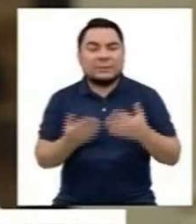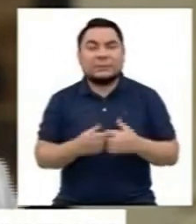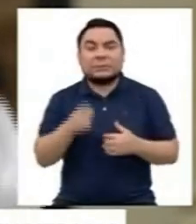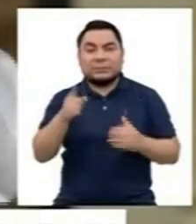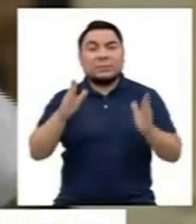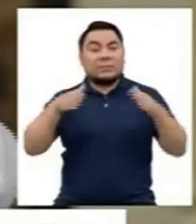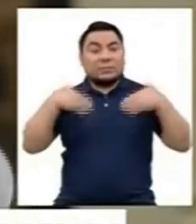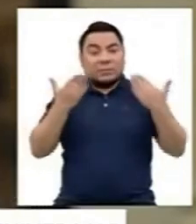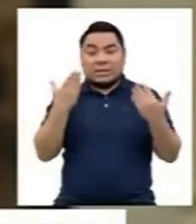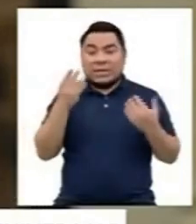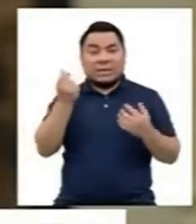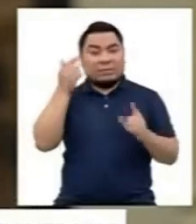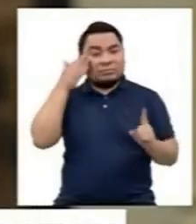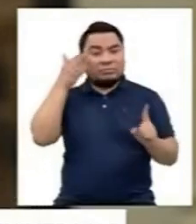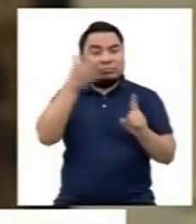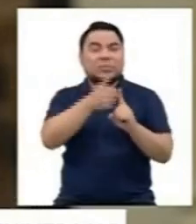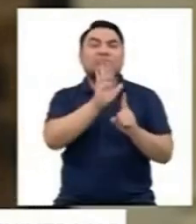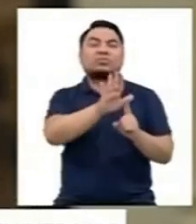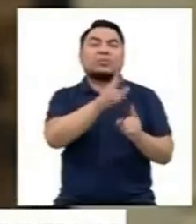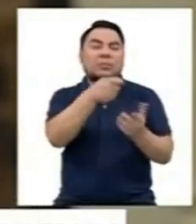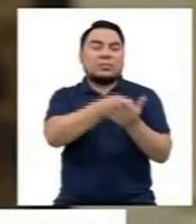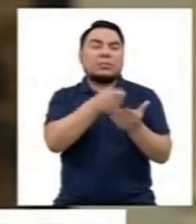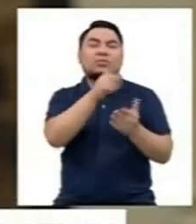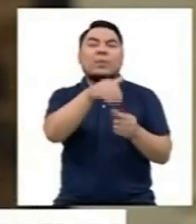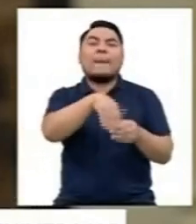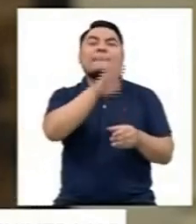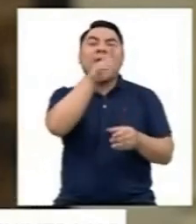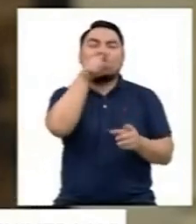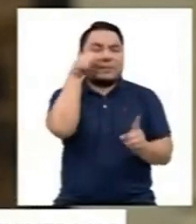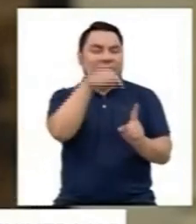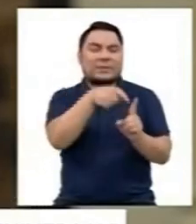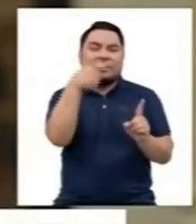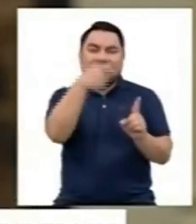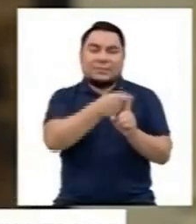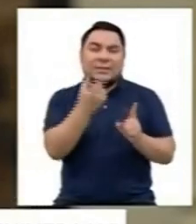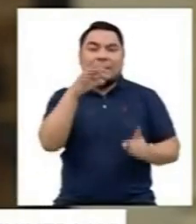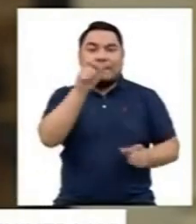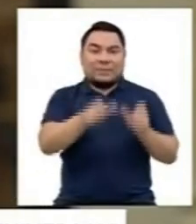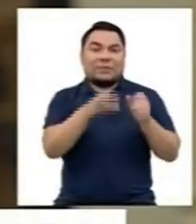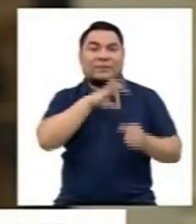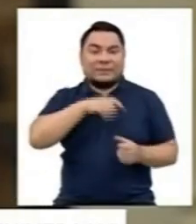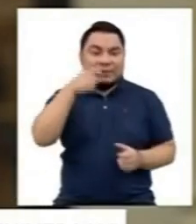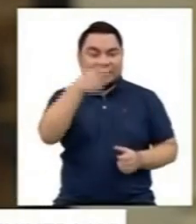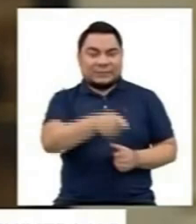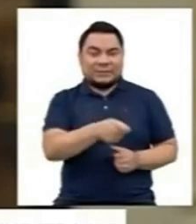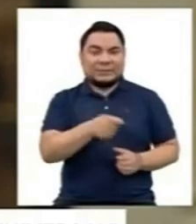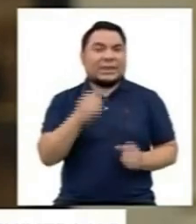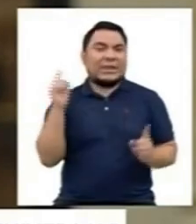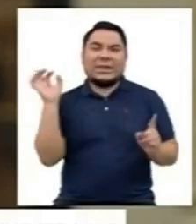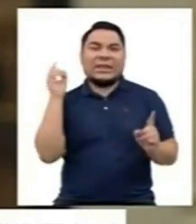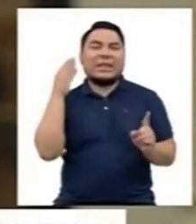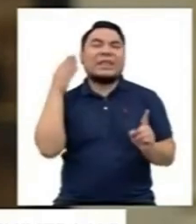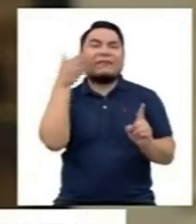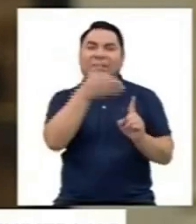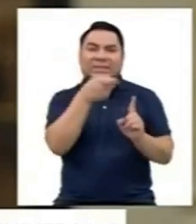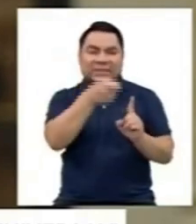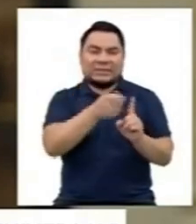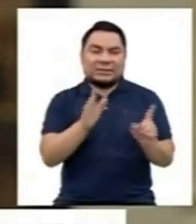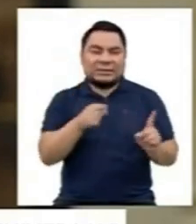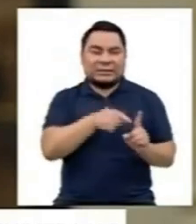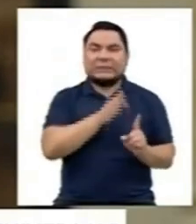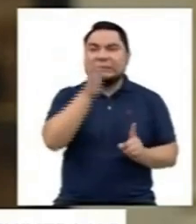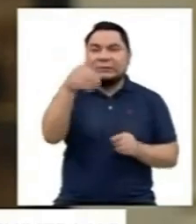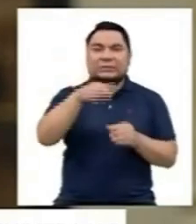muy alentador. Y es un gran reto para cualquier presidente, ya sea Vizcarra o el que viene, hacer que